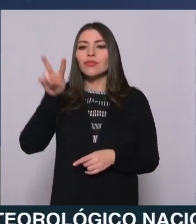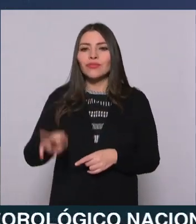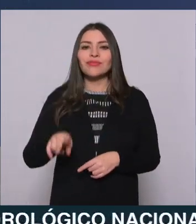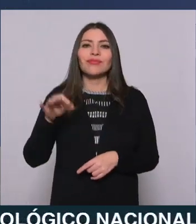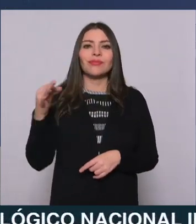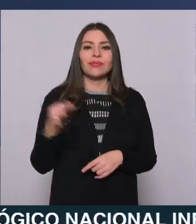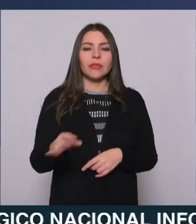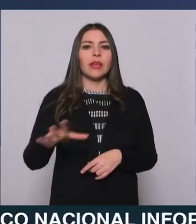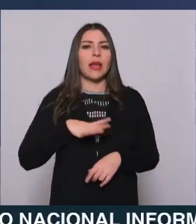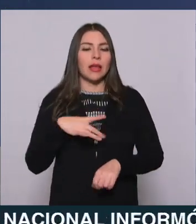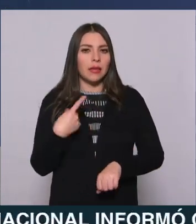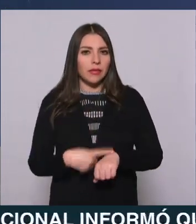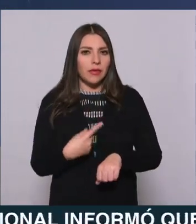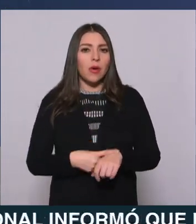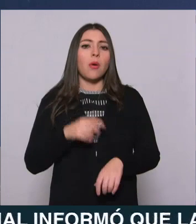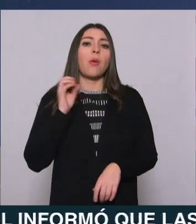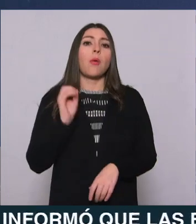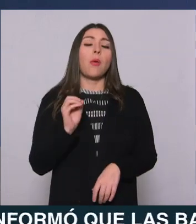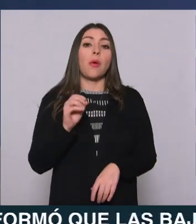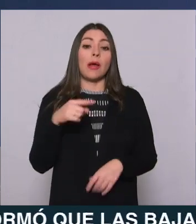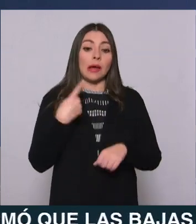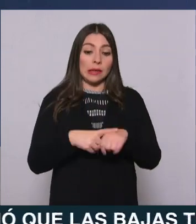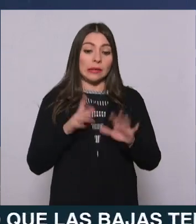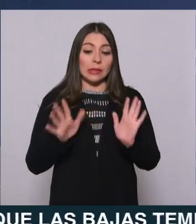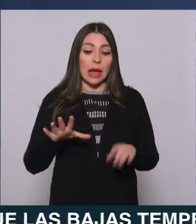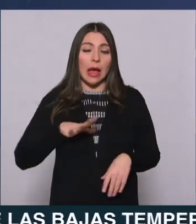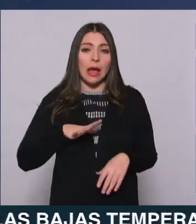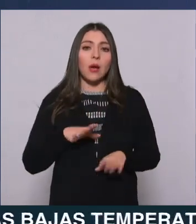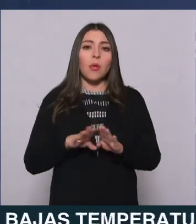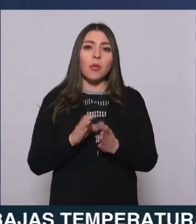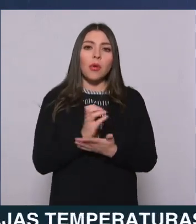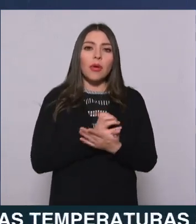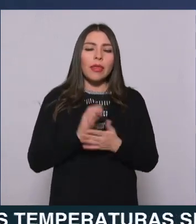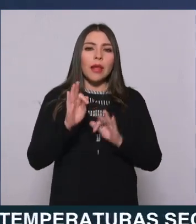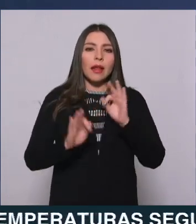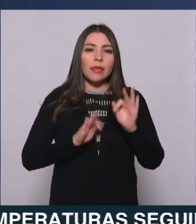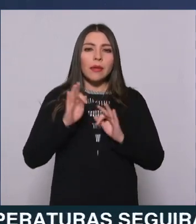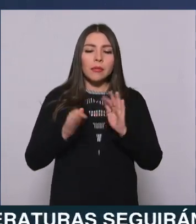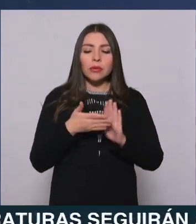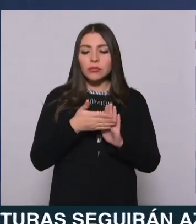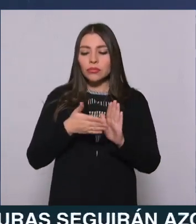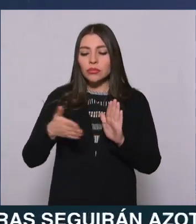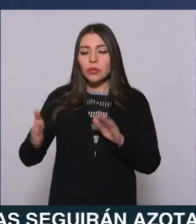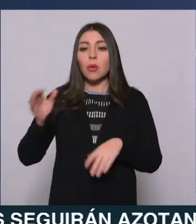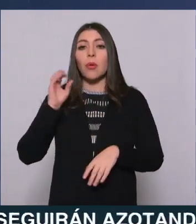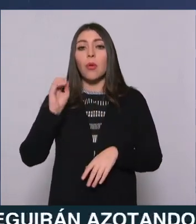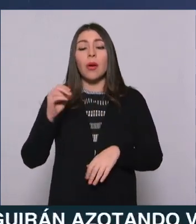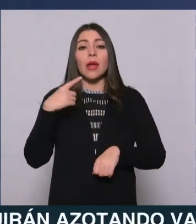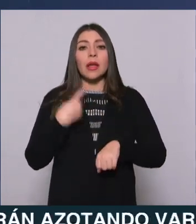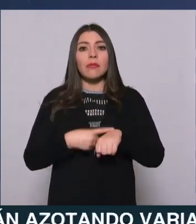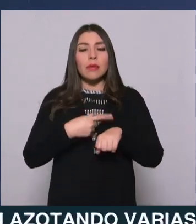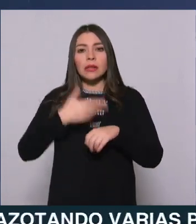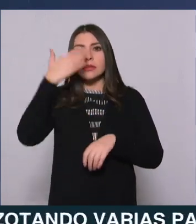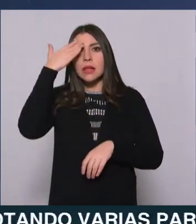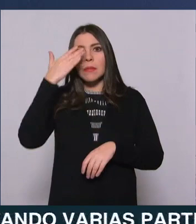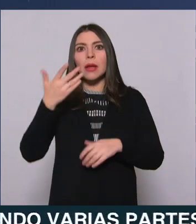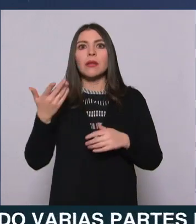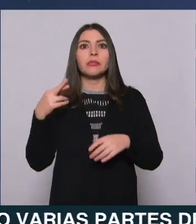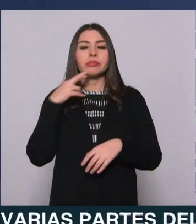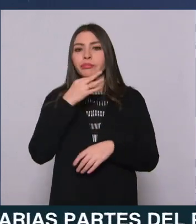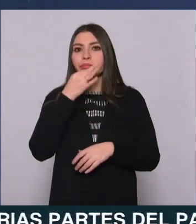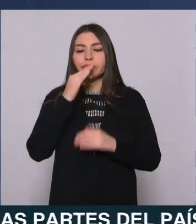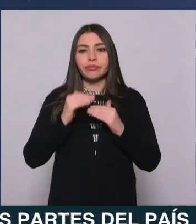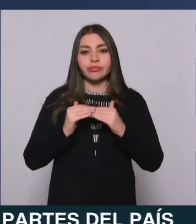como dar un seguimiento, un tratamiento e incluso diagnosticar el avance, ¿no?, de una enfermedad. La importancia del